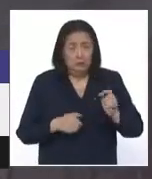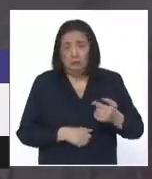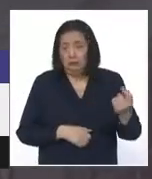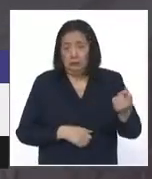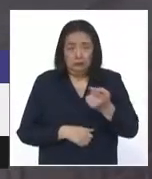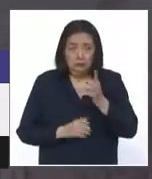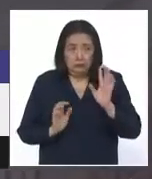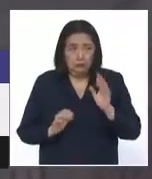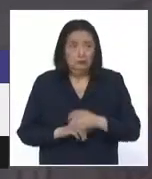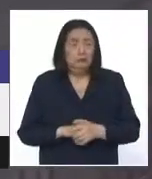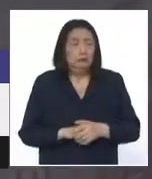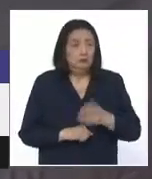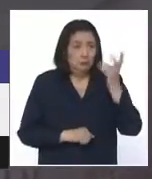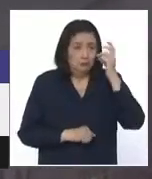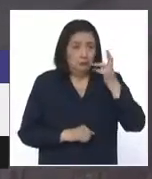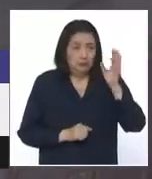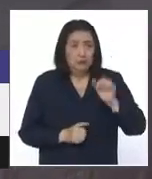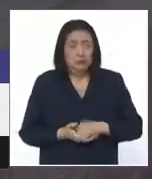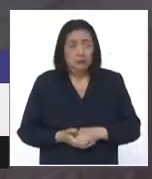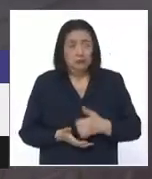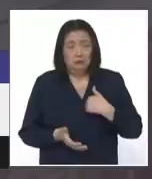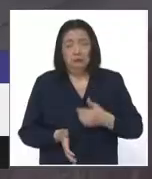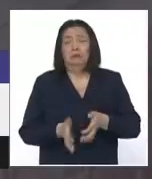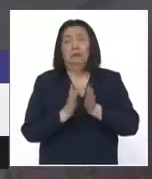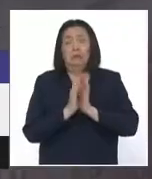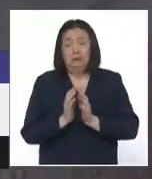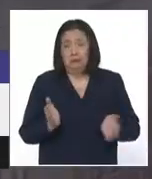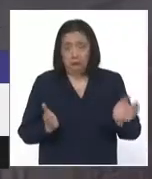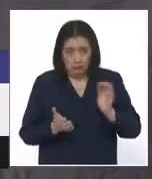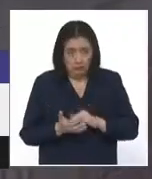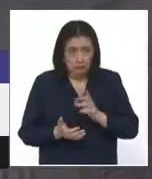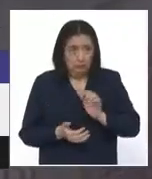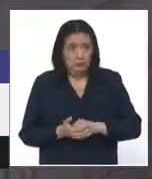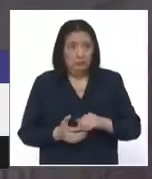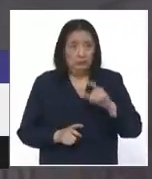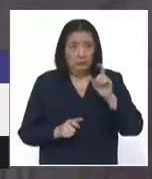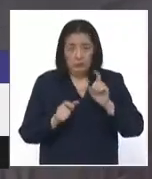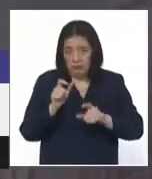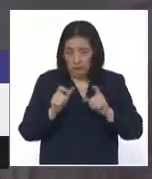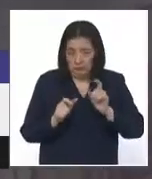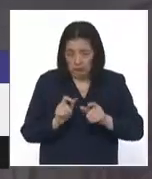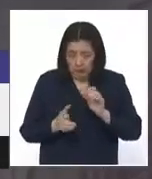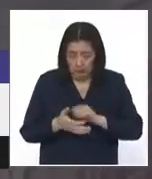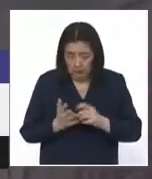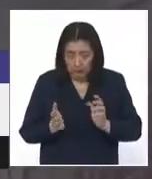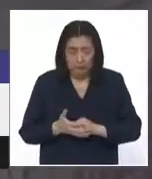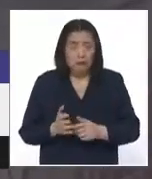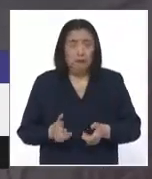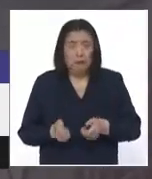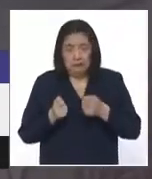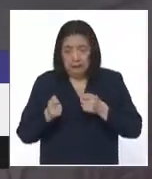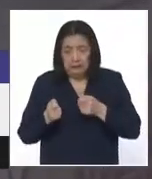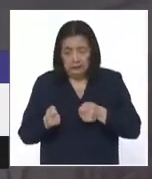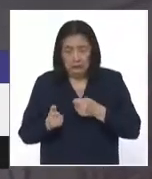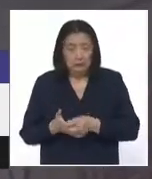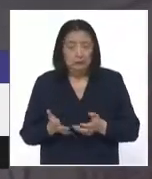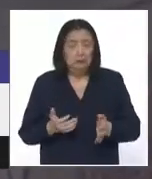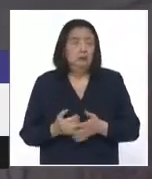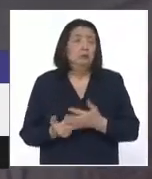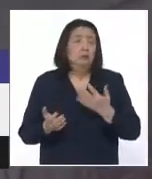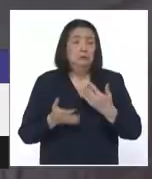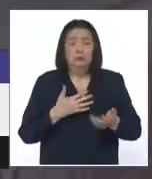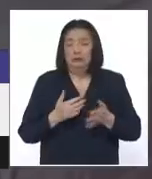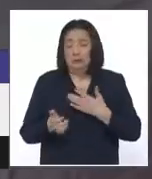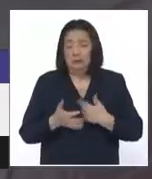uno de estos casos, y es por eso que pedimos nuevamente que los vecinos extorsionados, los pequeños comerciantes, no importa cuál sea